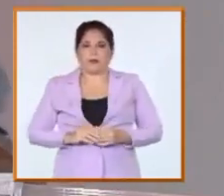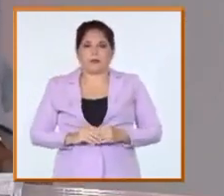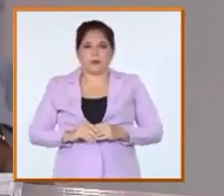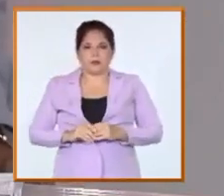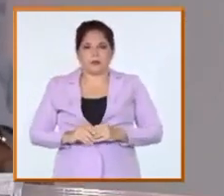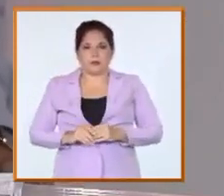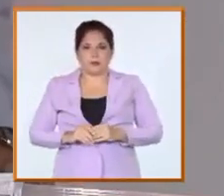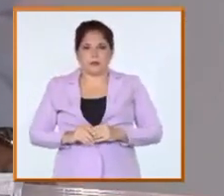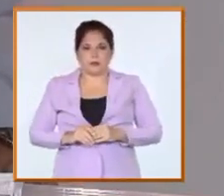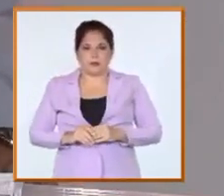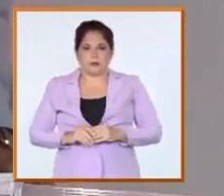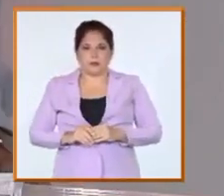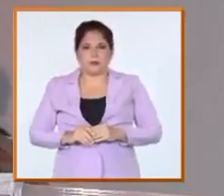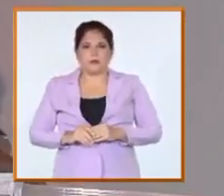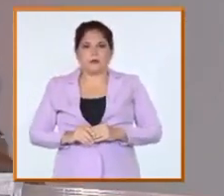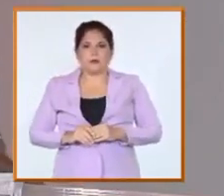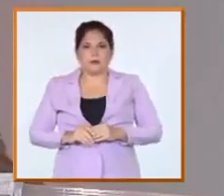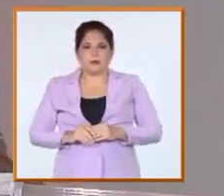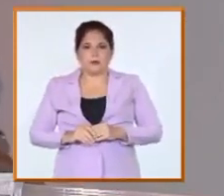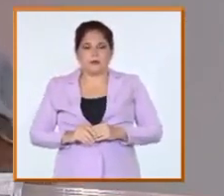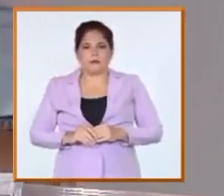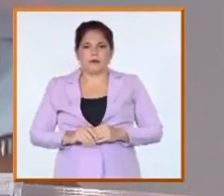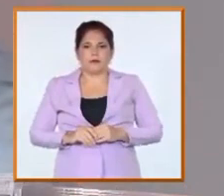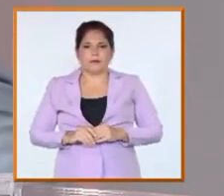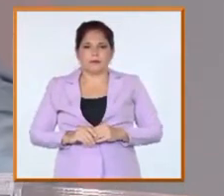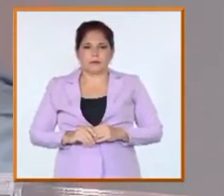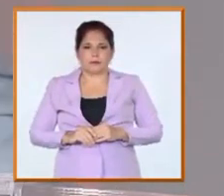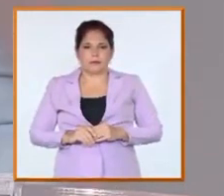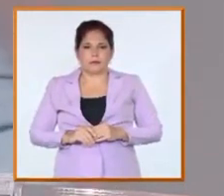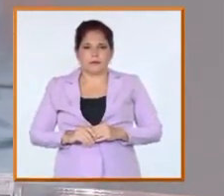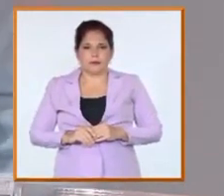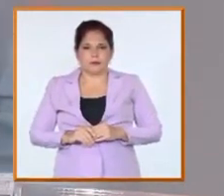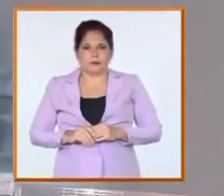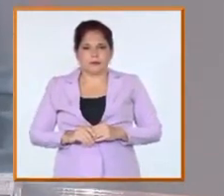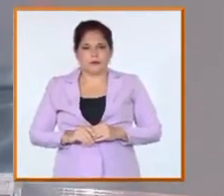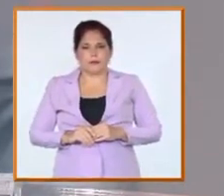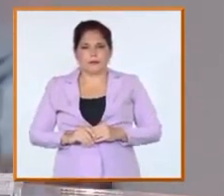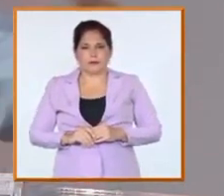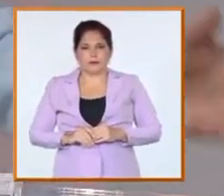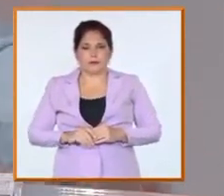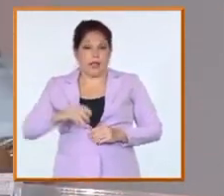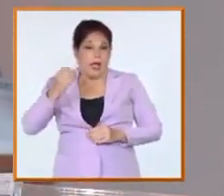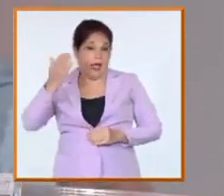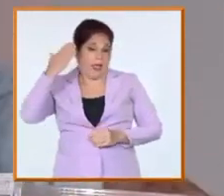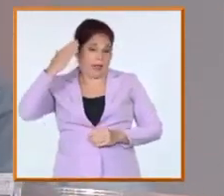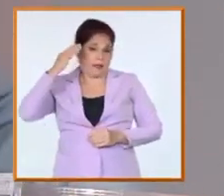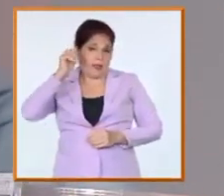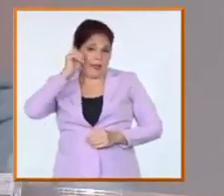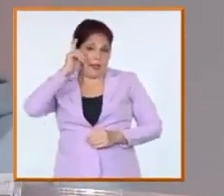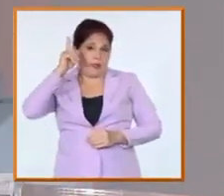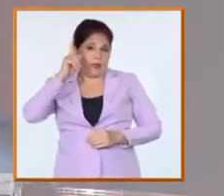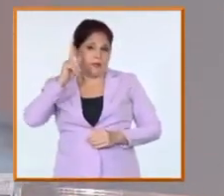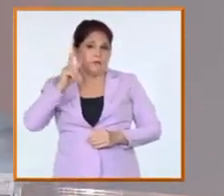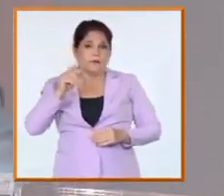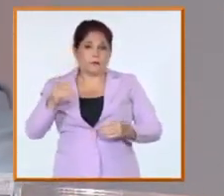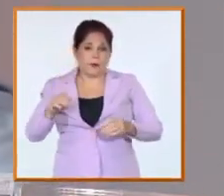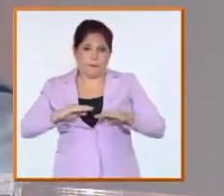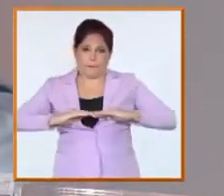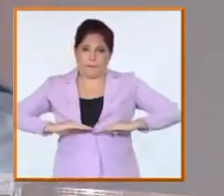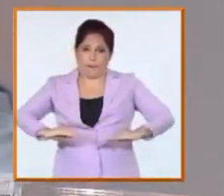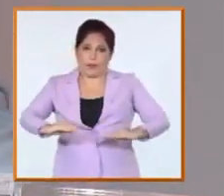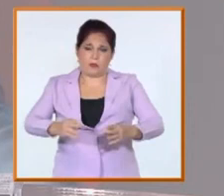que inclusive en la etapa que se desarrolló la batalla idea cuando surgieron algunos piloteros también lo